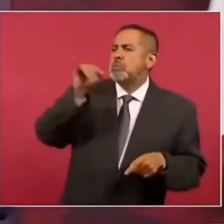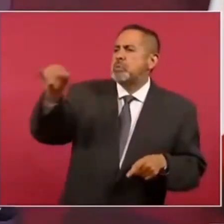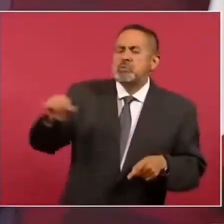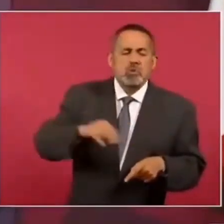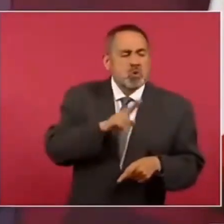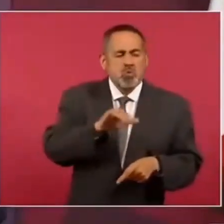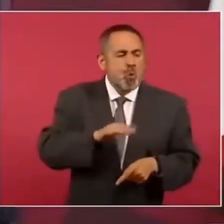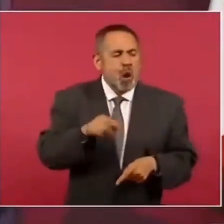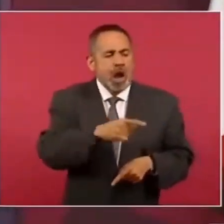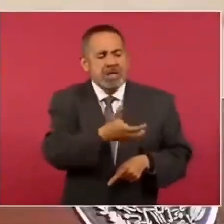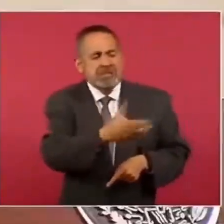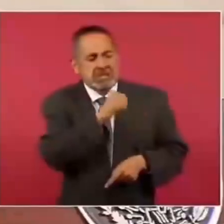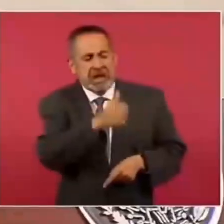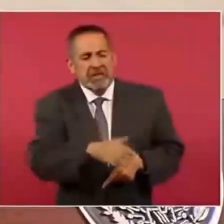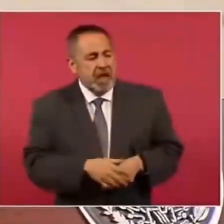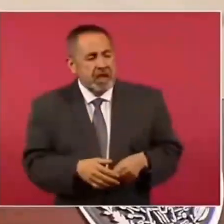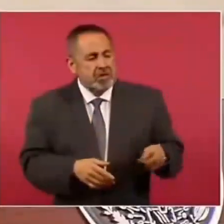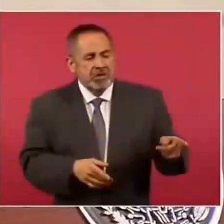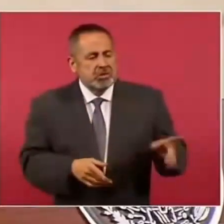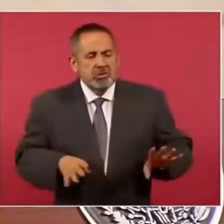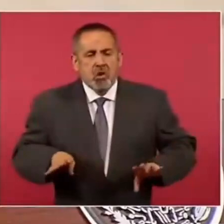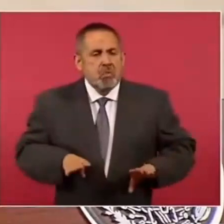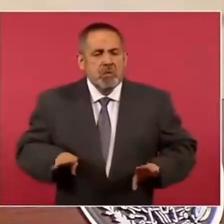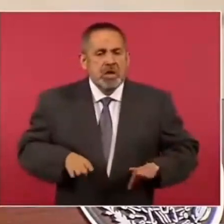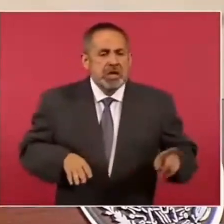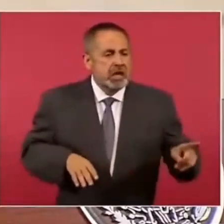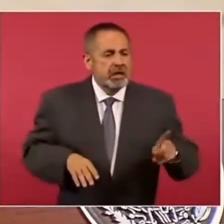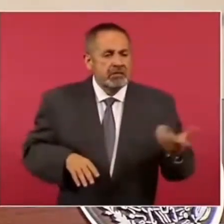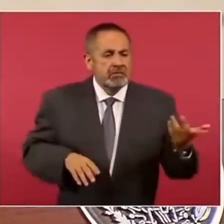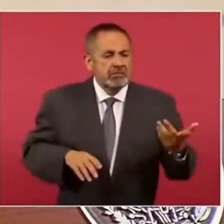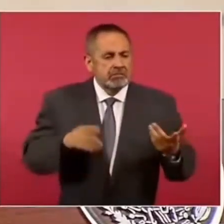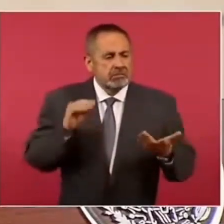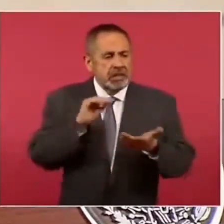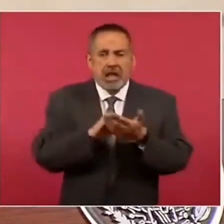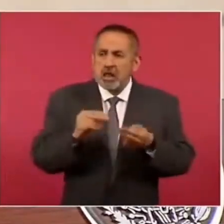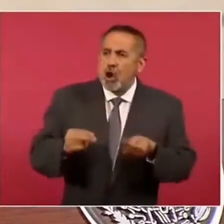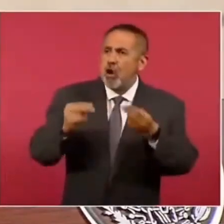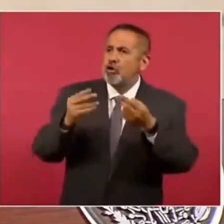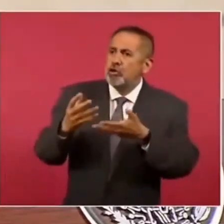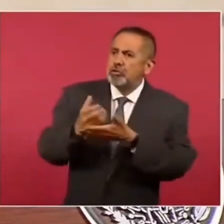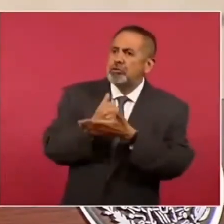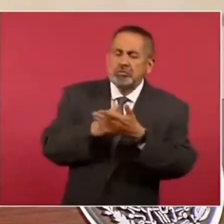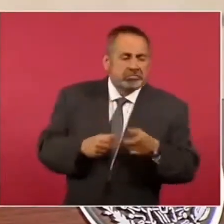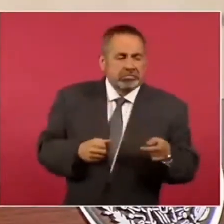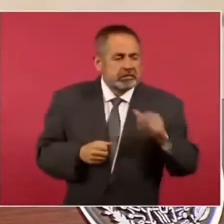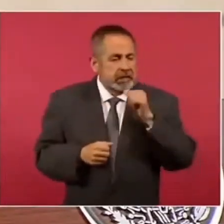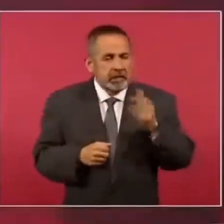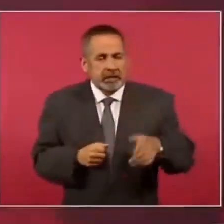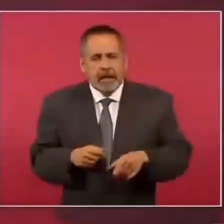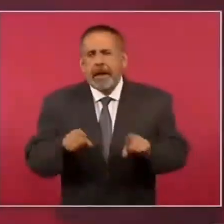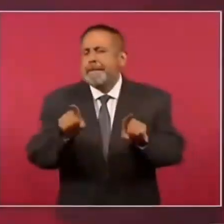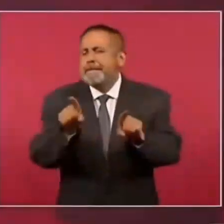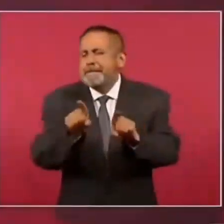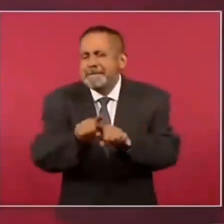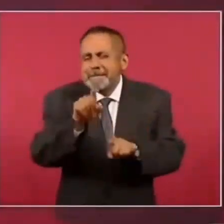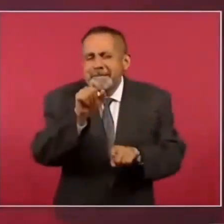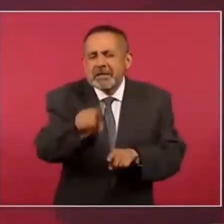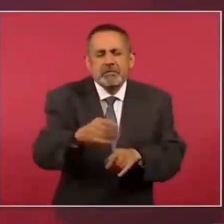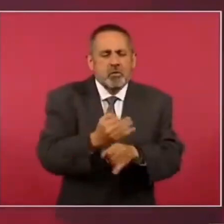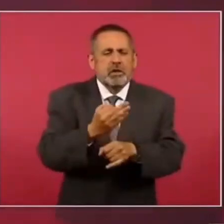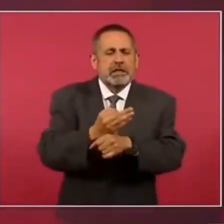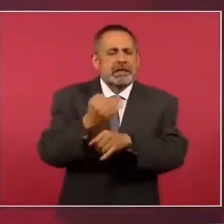porque no les va a significar negocio. Lo que pasa ahora con el